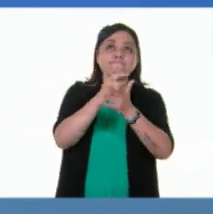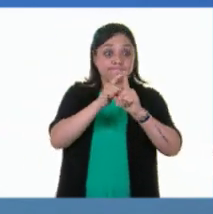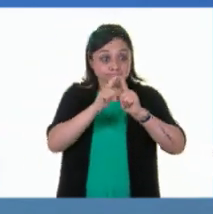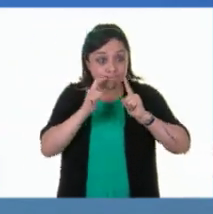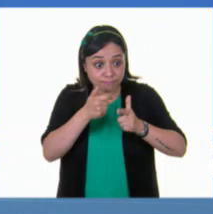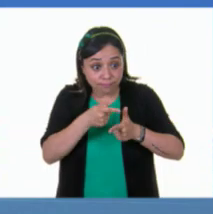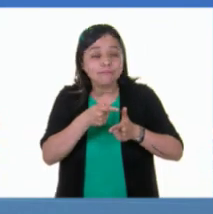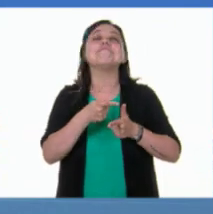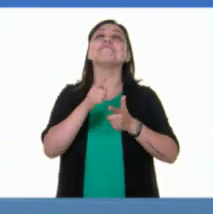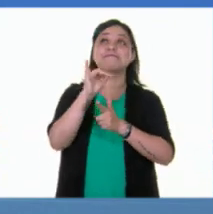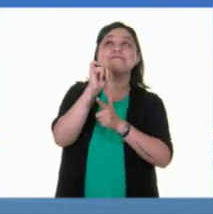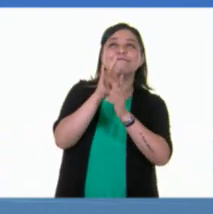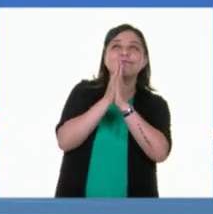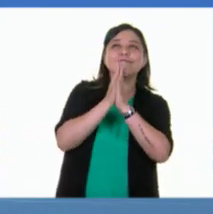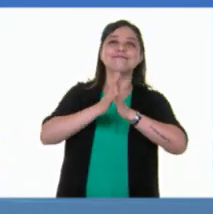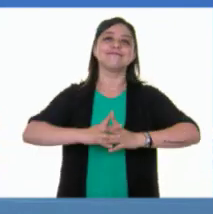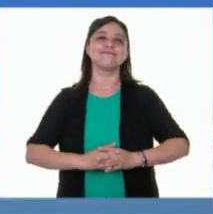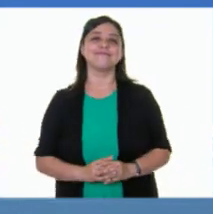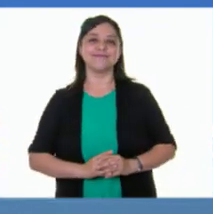favor.